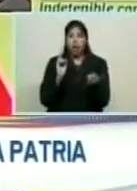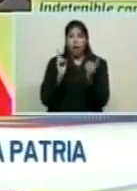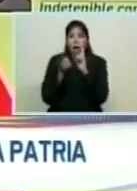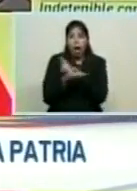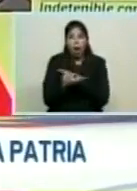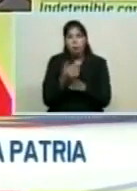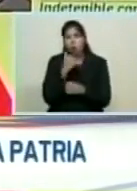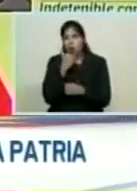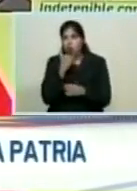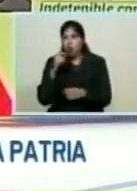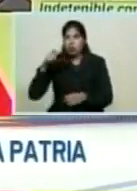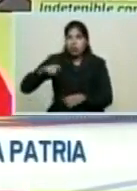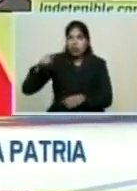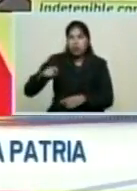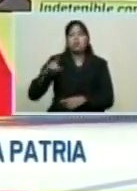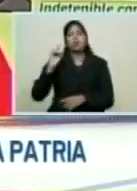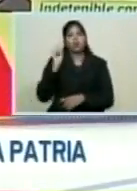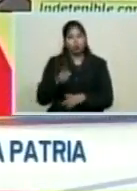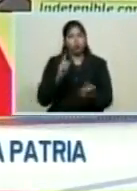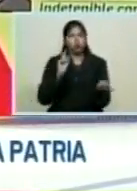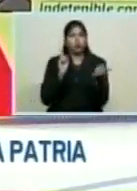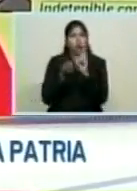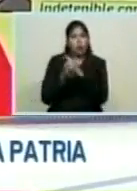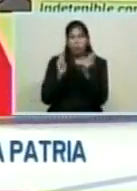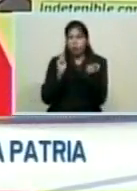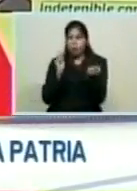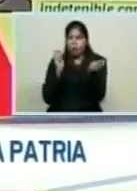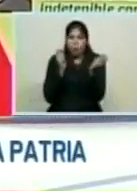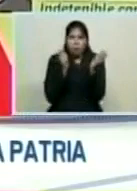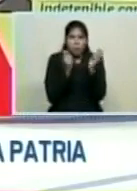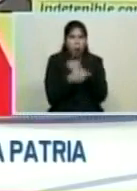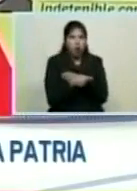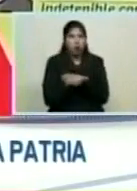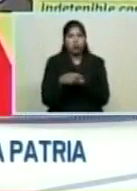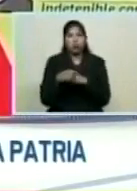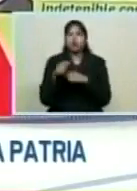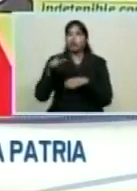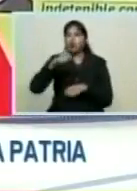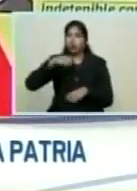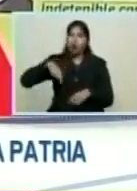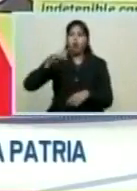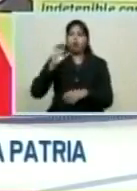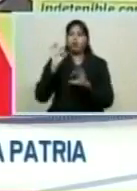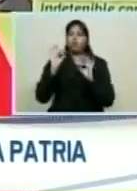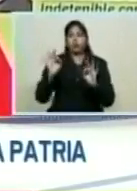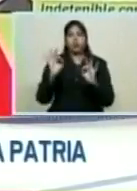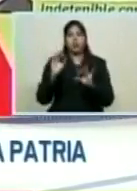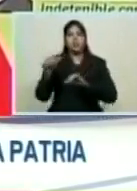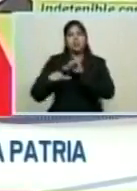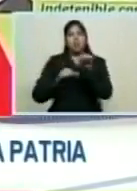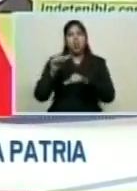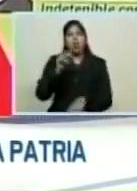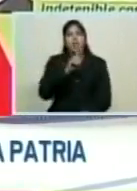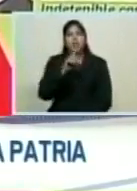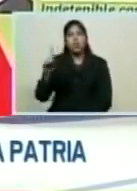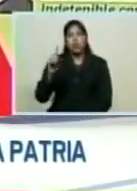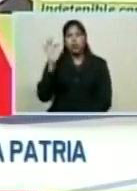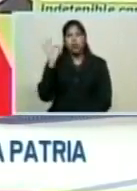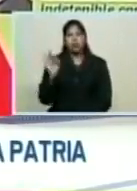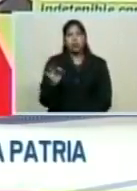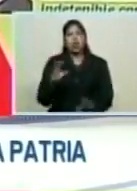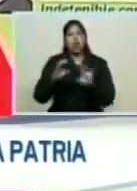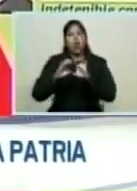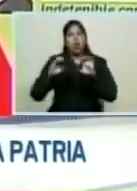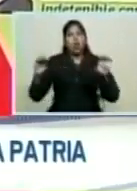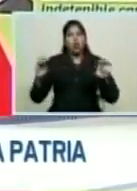lo que haya que cambiar en el campo educativo y a construir una educación del siglo XXI,